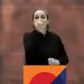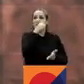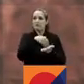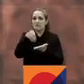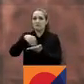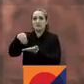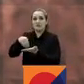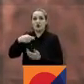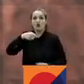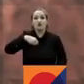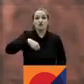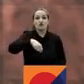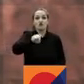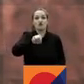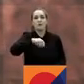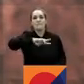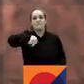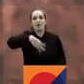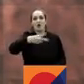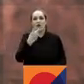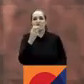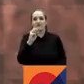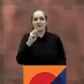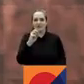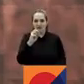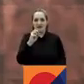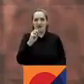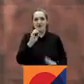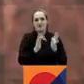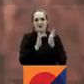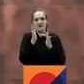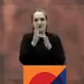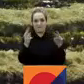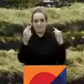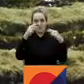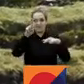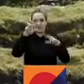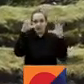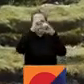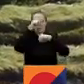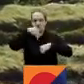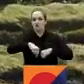de abril a las 7 de la noche, en nuestra emisión central de RTVC Noticias.